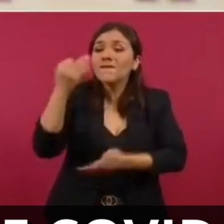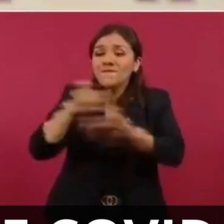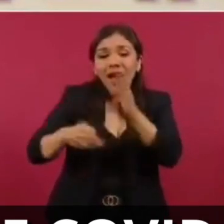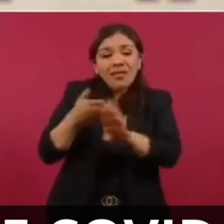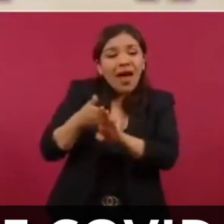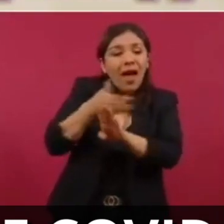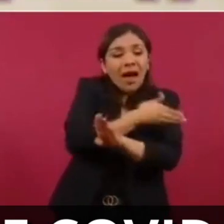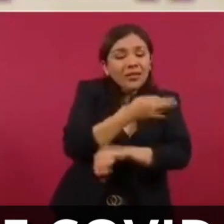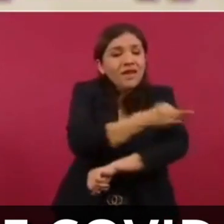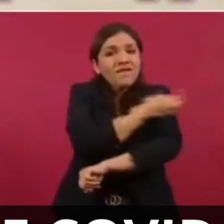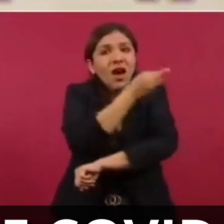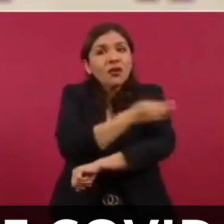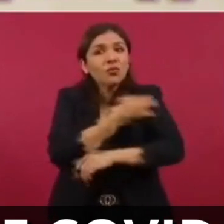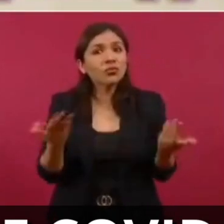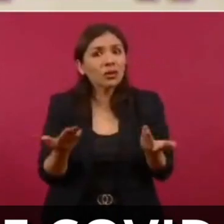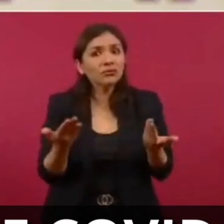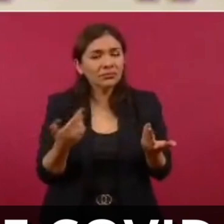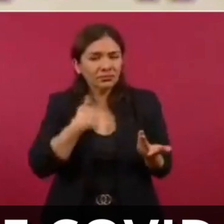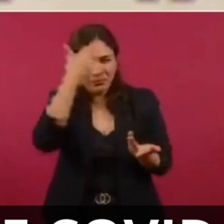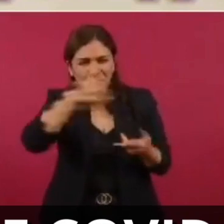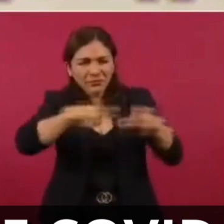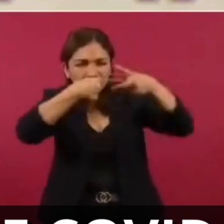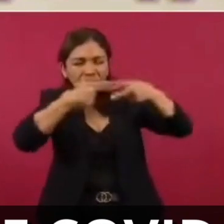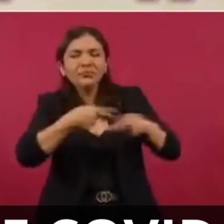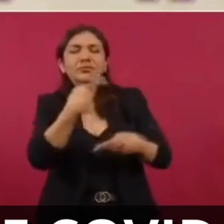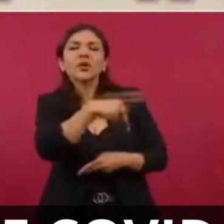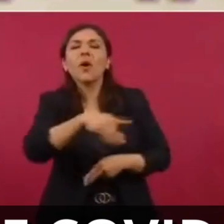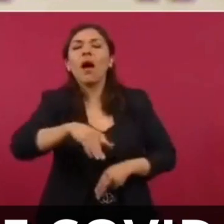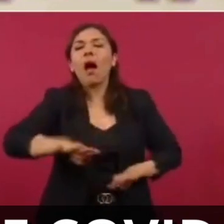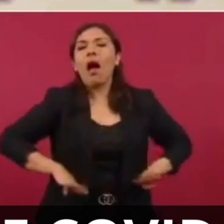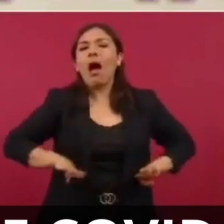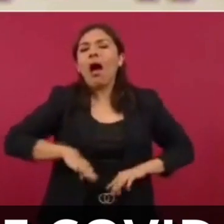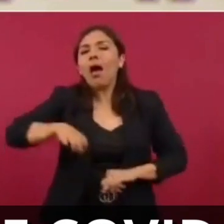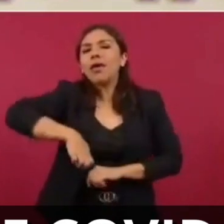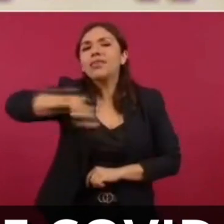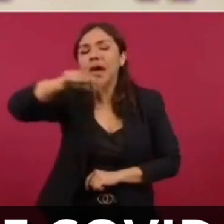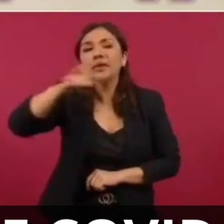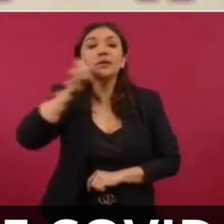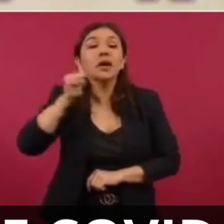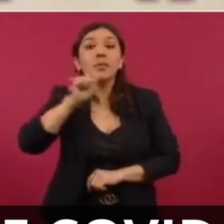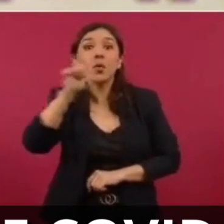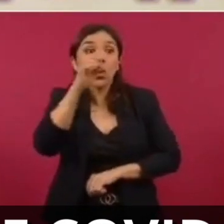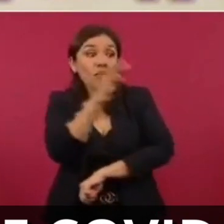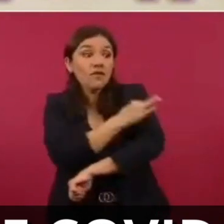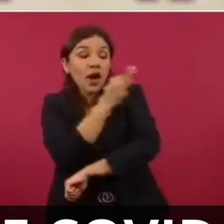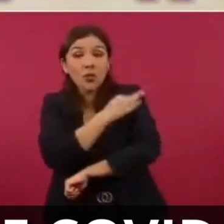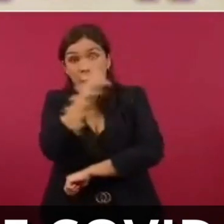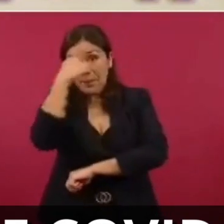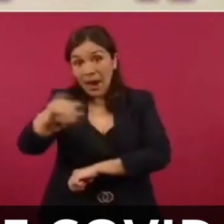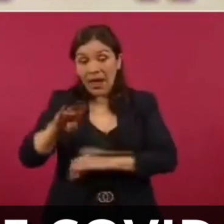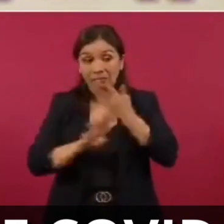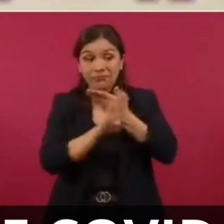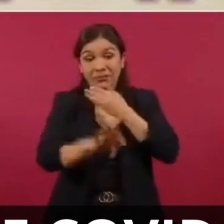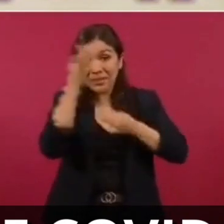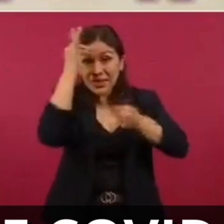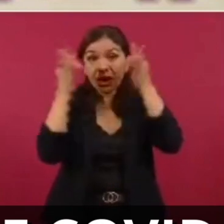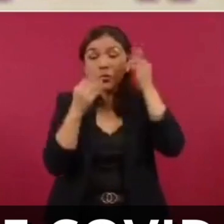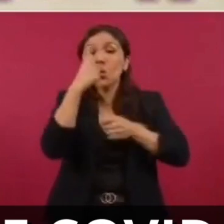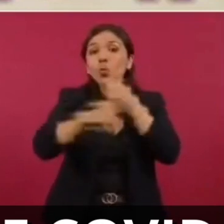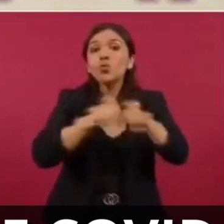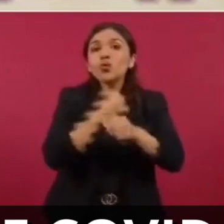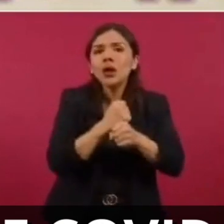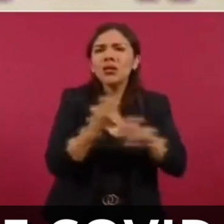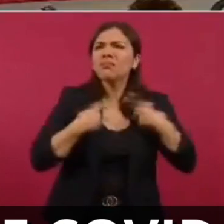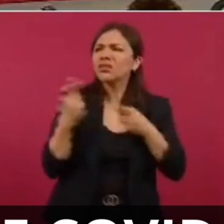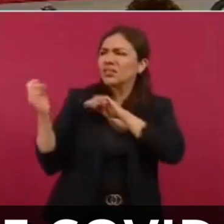Lo mismo lo sabemos por la edad. Esto no es nuevo, esto lo informamos en su momento e hicimos público el estudio de brote. En